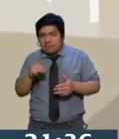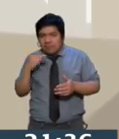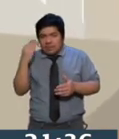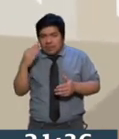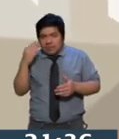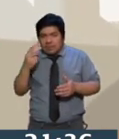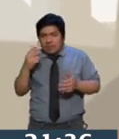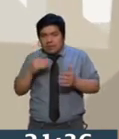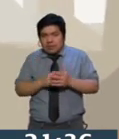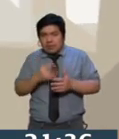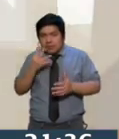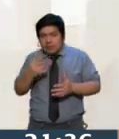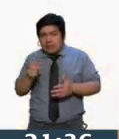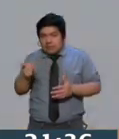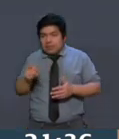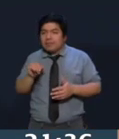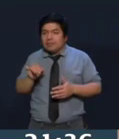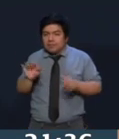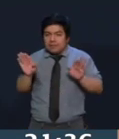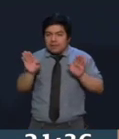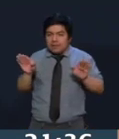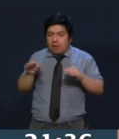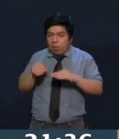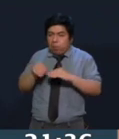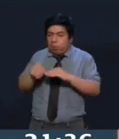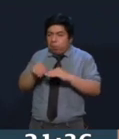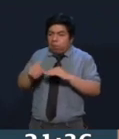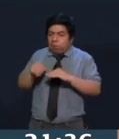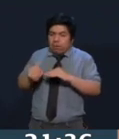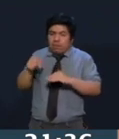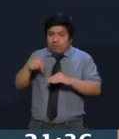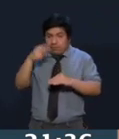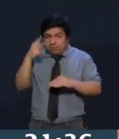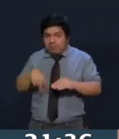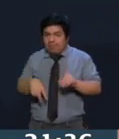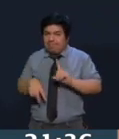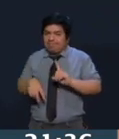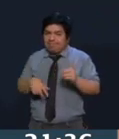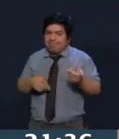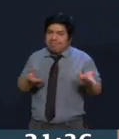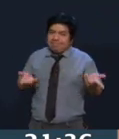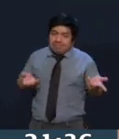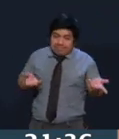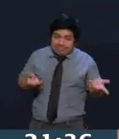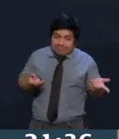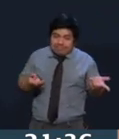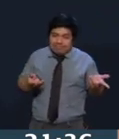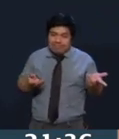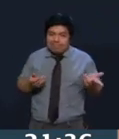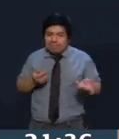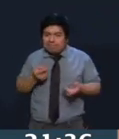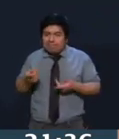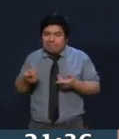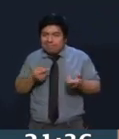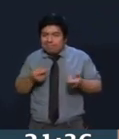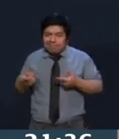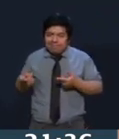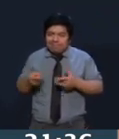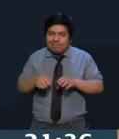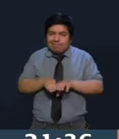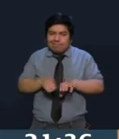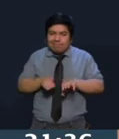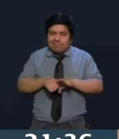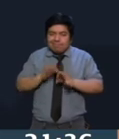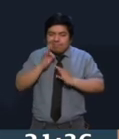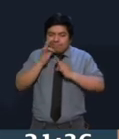de 2004. Y ahí sí, un avión se quedó atorado, pero no ocurrió en México. Interesante ver, esto no es coincidencia,